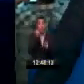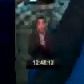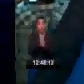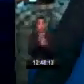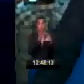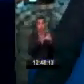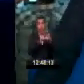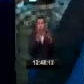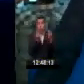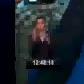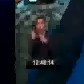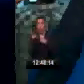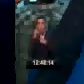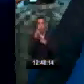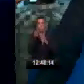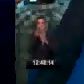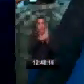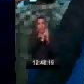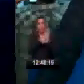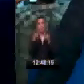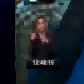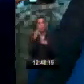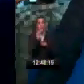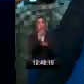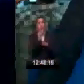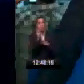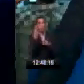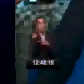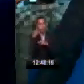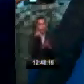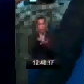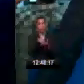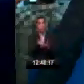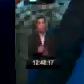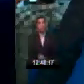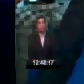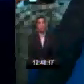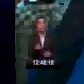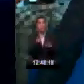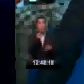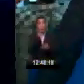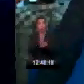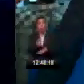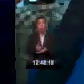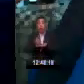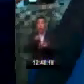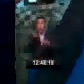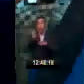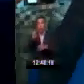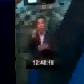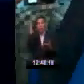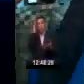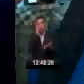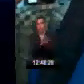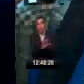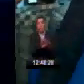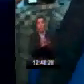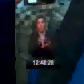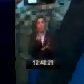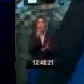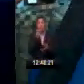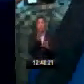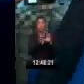funciones del Consejo de Participación y la eliminación de la facultad de ese organismo de designar a autoridades de control. Además, recordó que